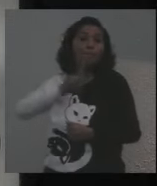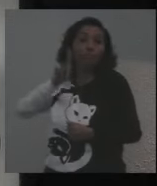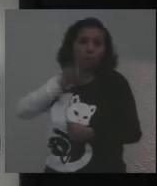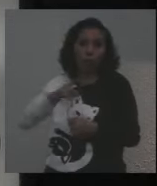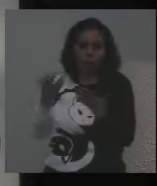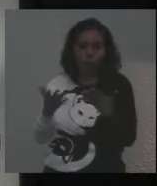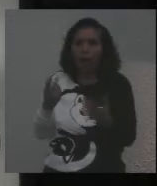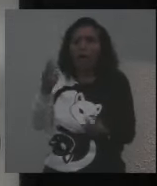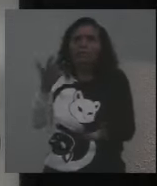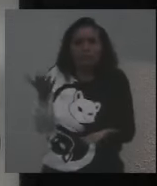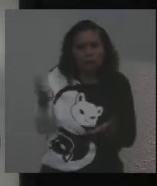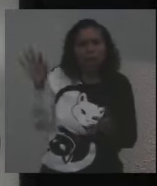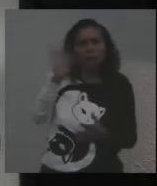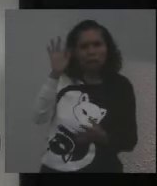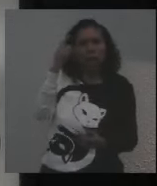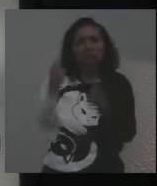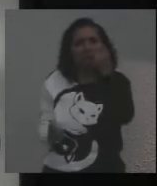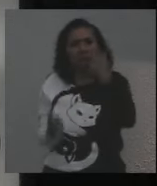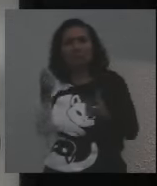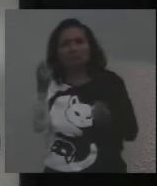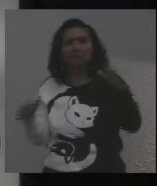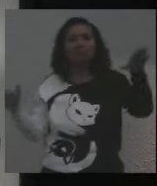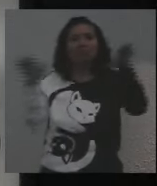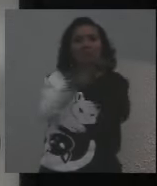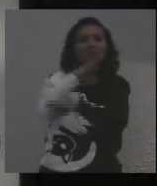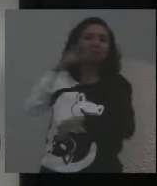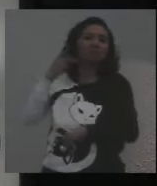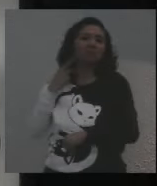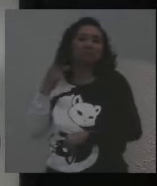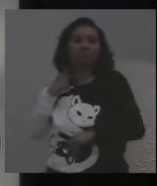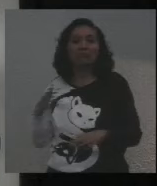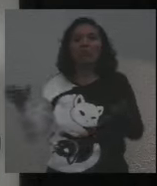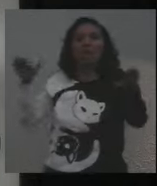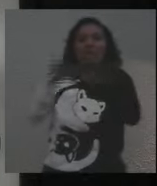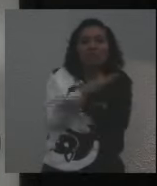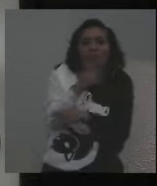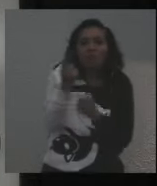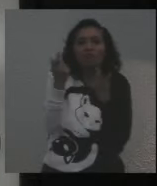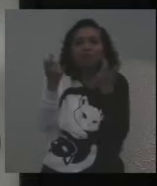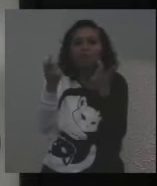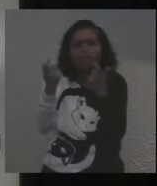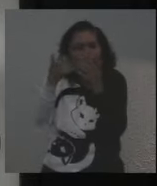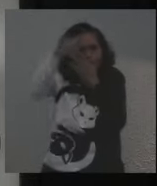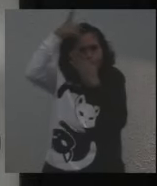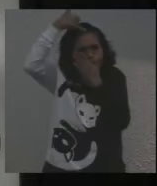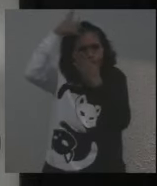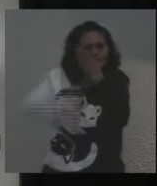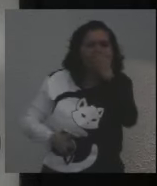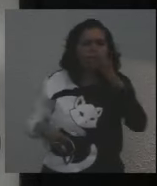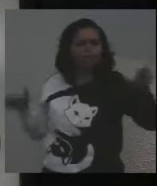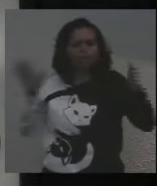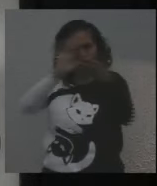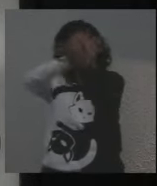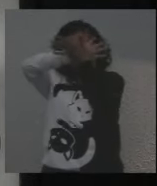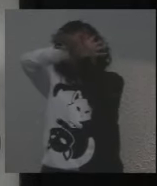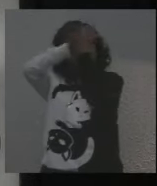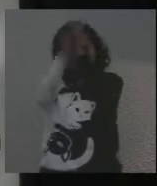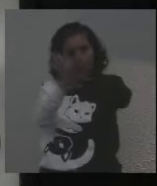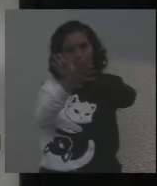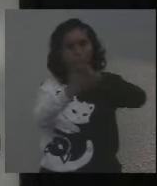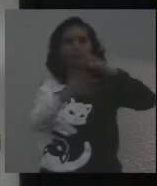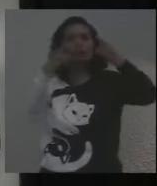alguna el cambio político el cambio económico y social más profundo más trascendental de su